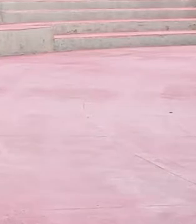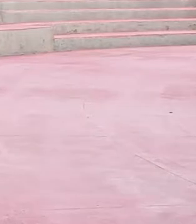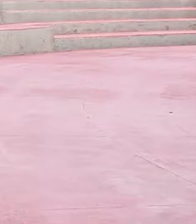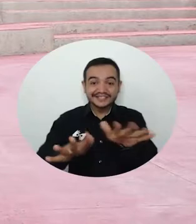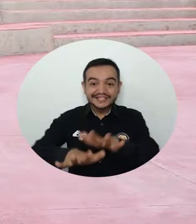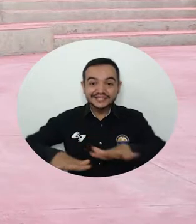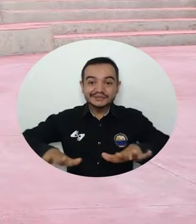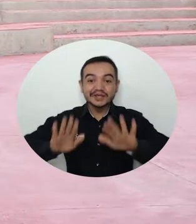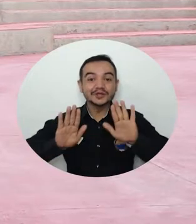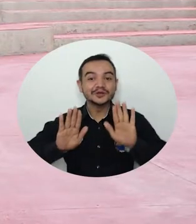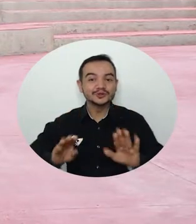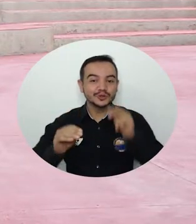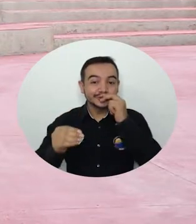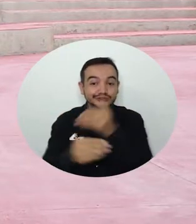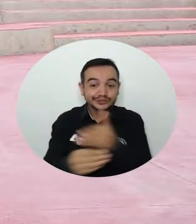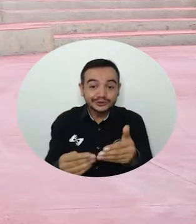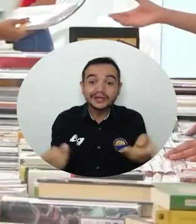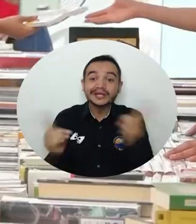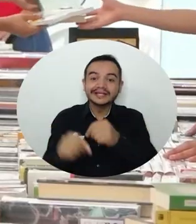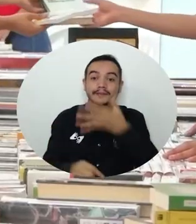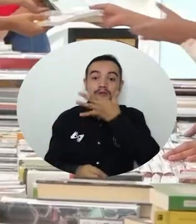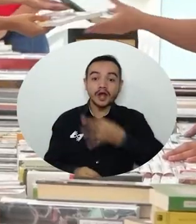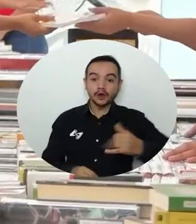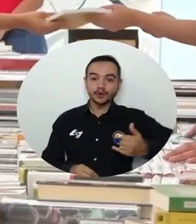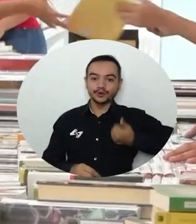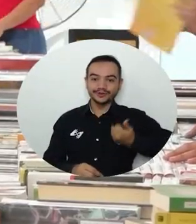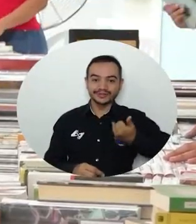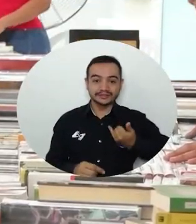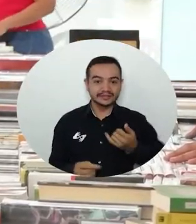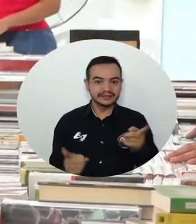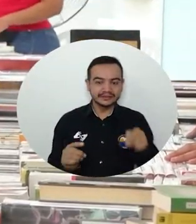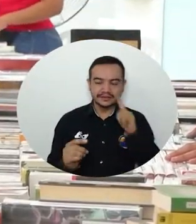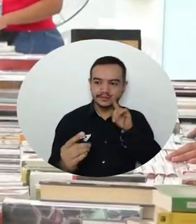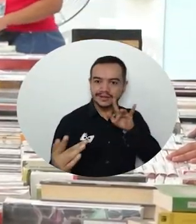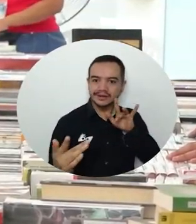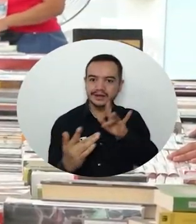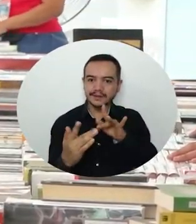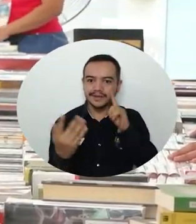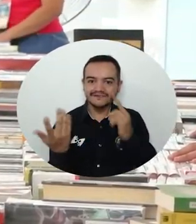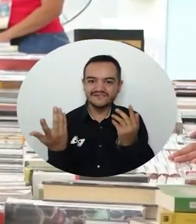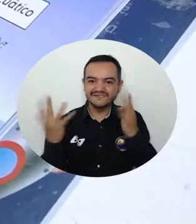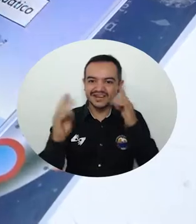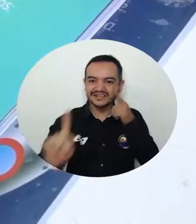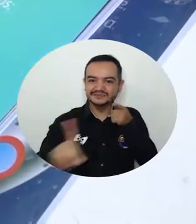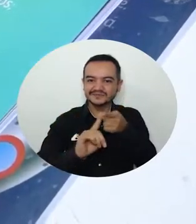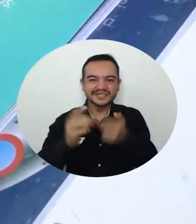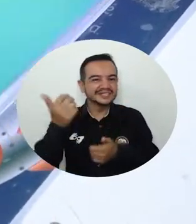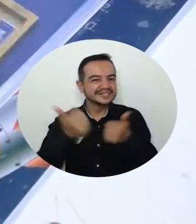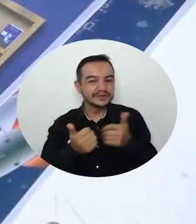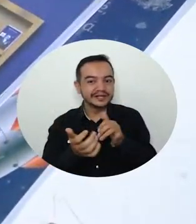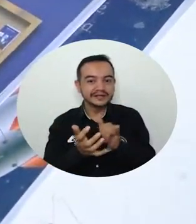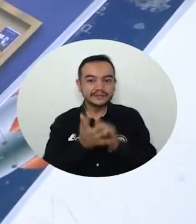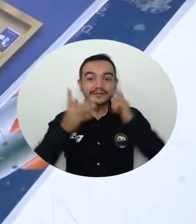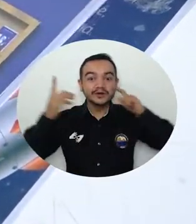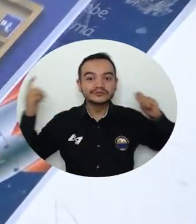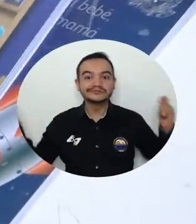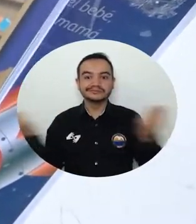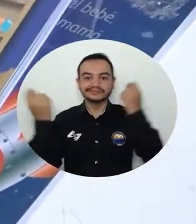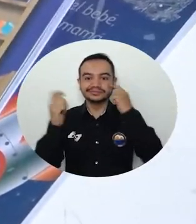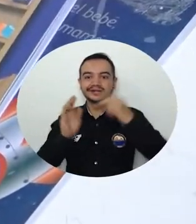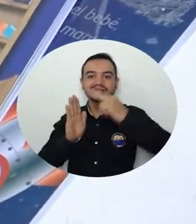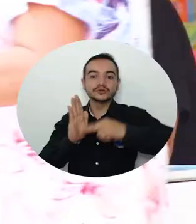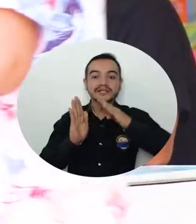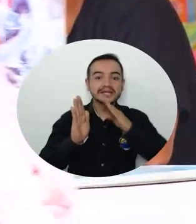Con los espacios dedicados a los niños y adolescentes, la feria apunta a su propósito más importante, relacionado con la promoción de la